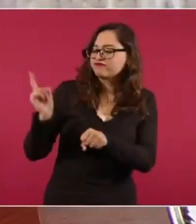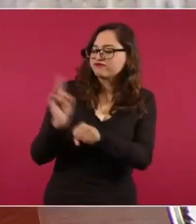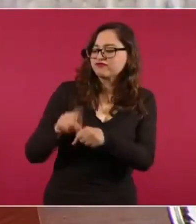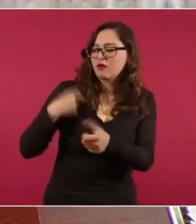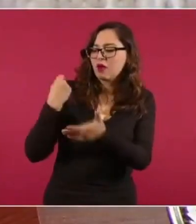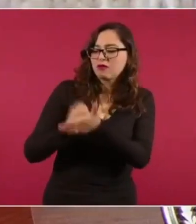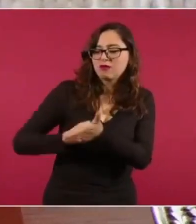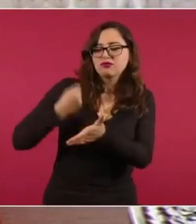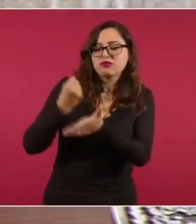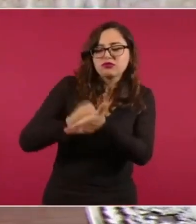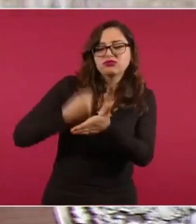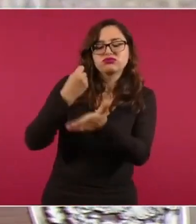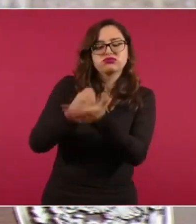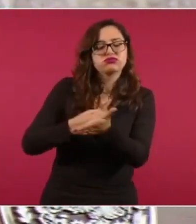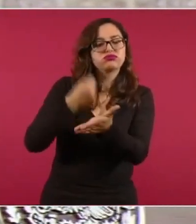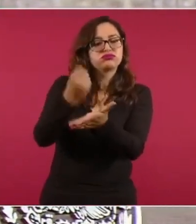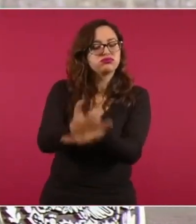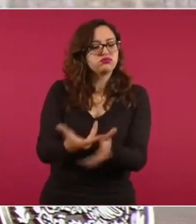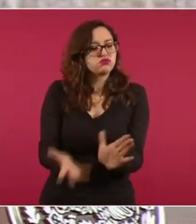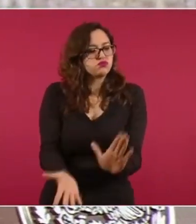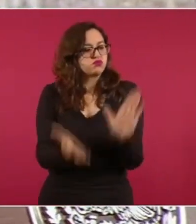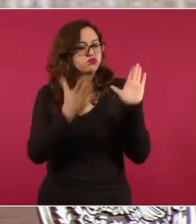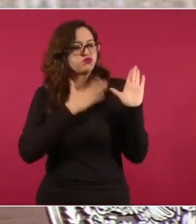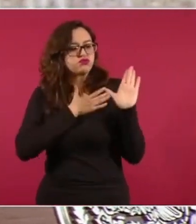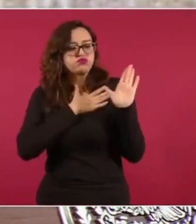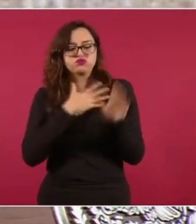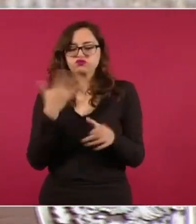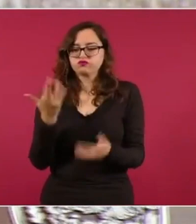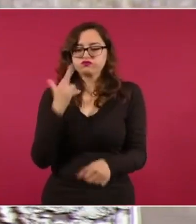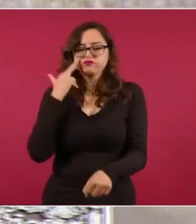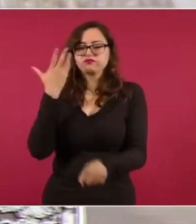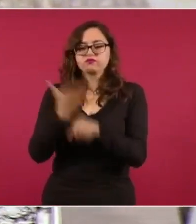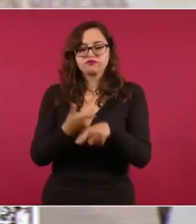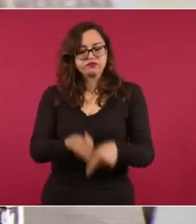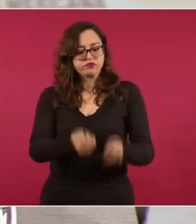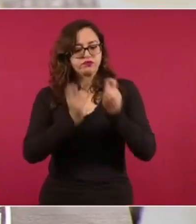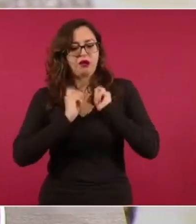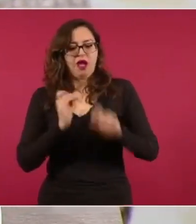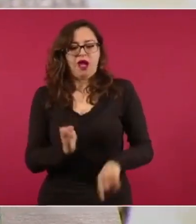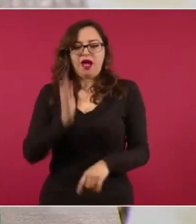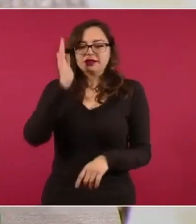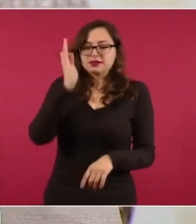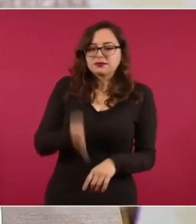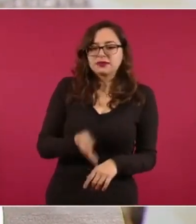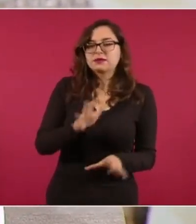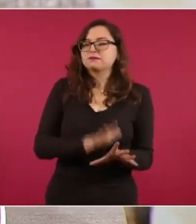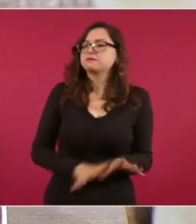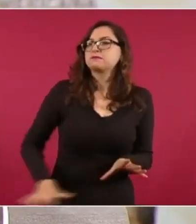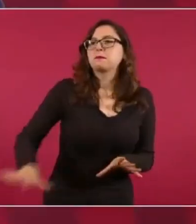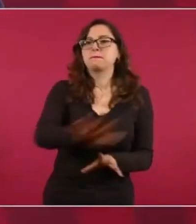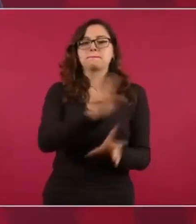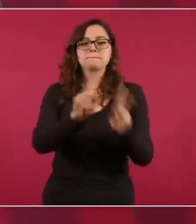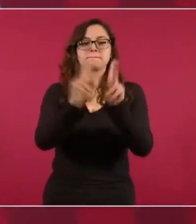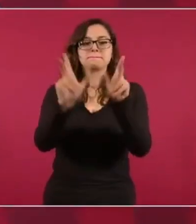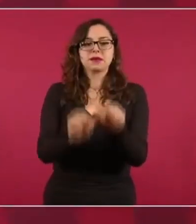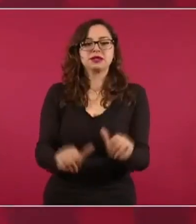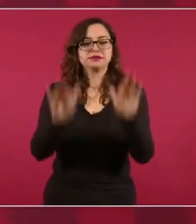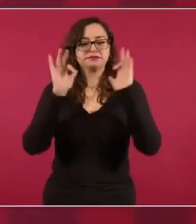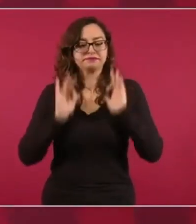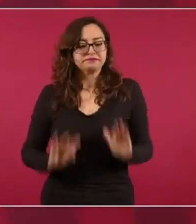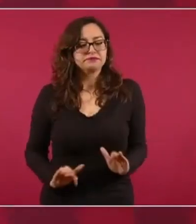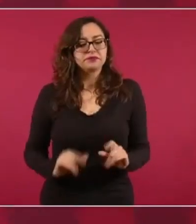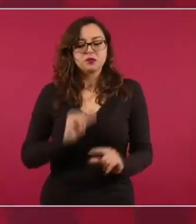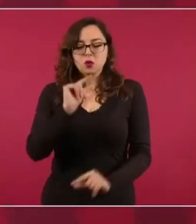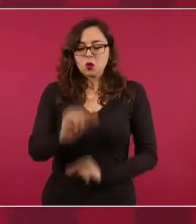no vamos a incumplir con nuestra responsabilidad de garantizar la paz, la tranquilidad, y vamos